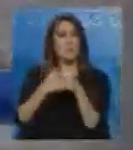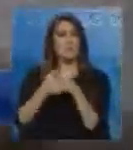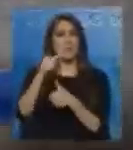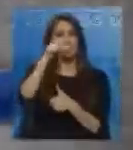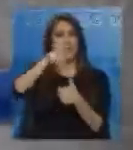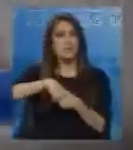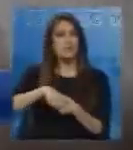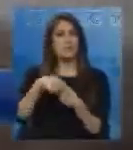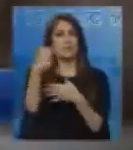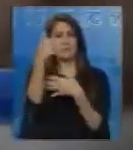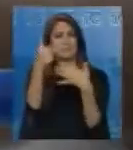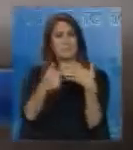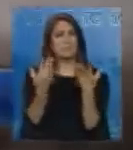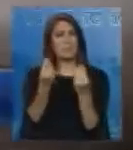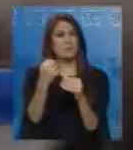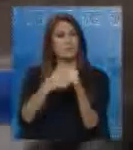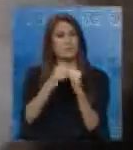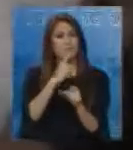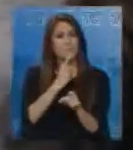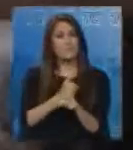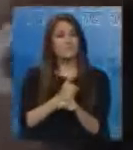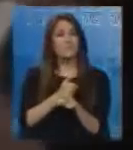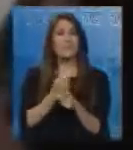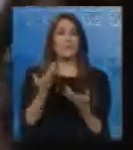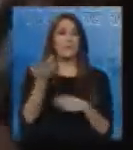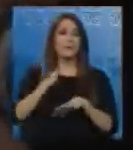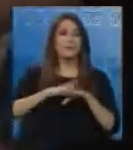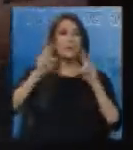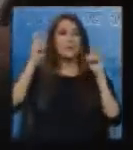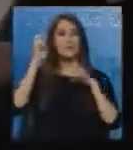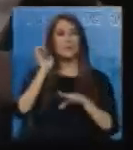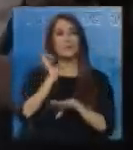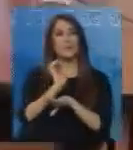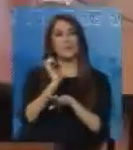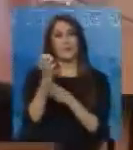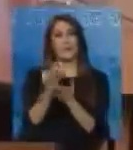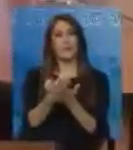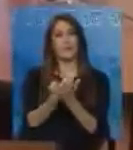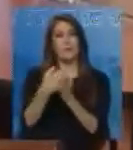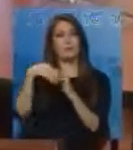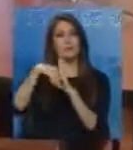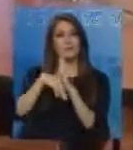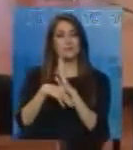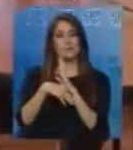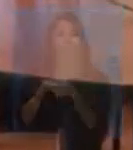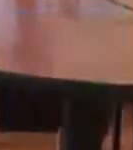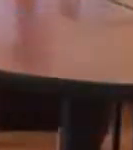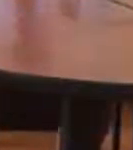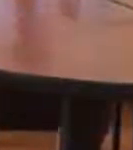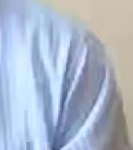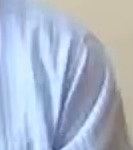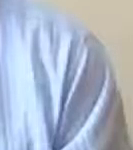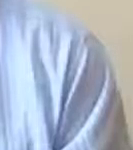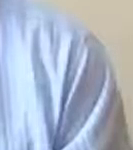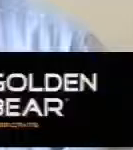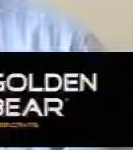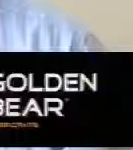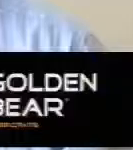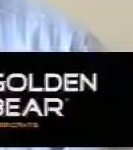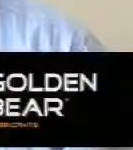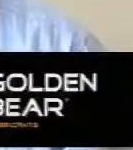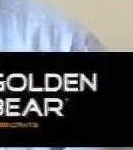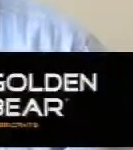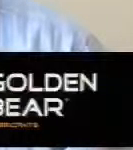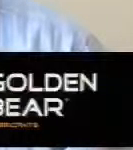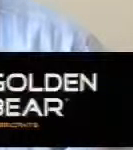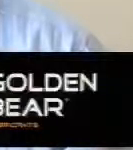algunas de las causas que han incidido en la desaceleración de la economía ecuatoriana, lo explica el economista Luis Luna. En el caso de